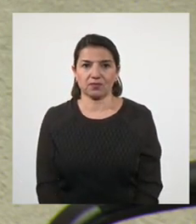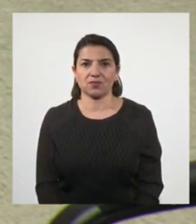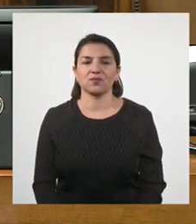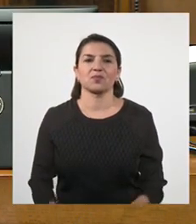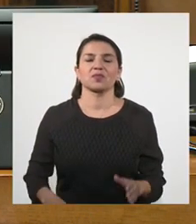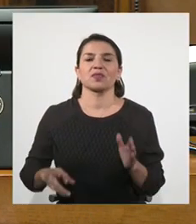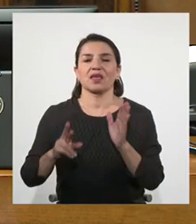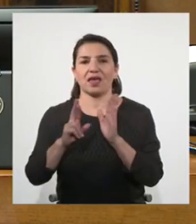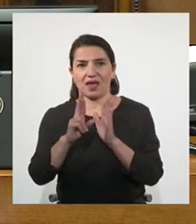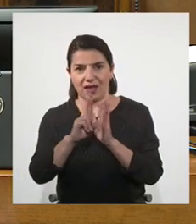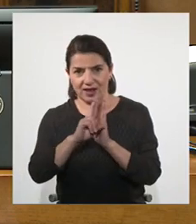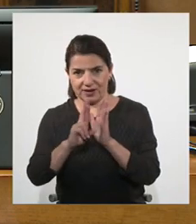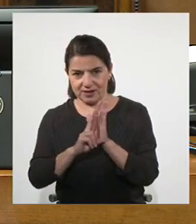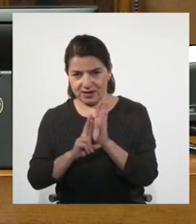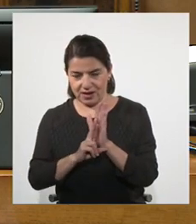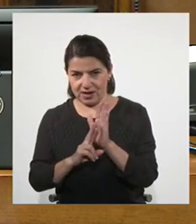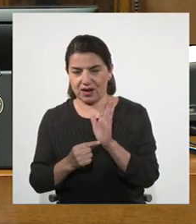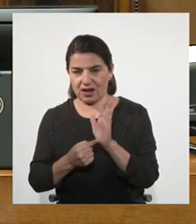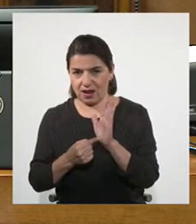¿Reglamento, senador?